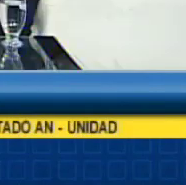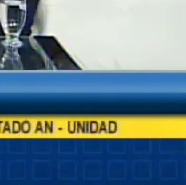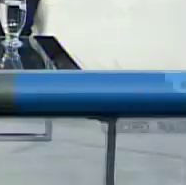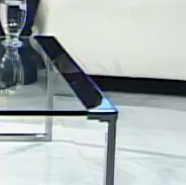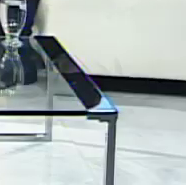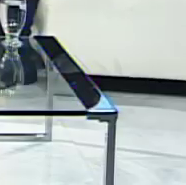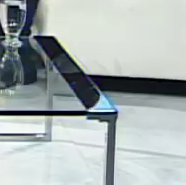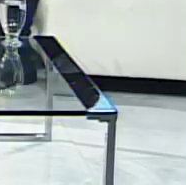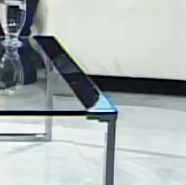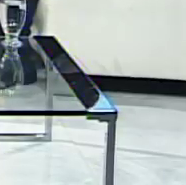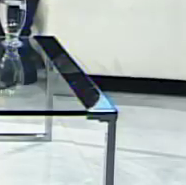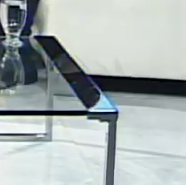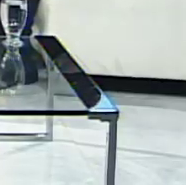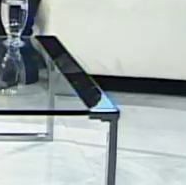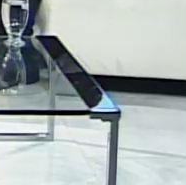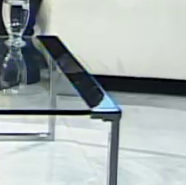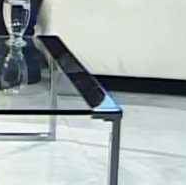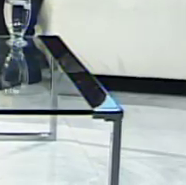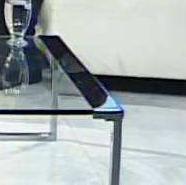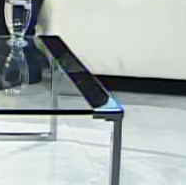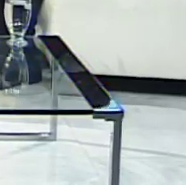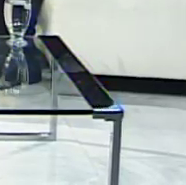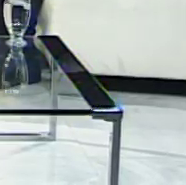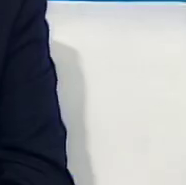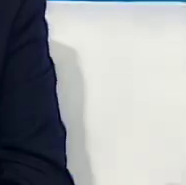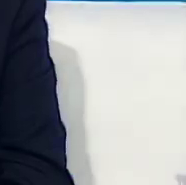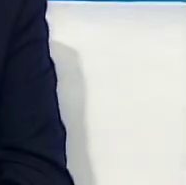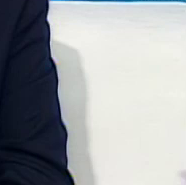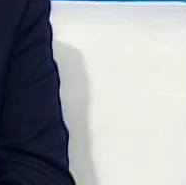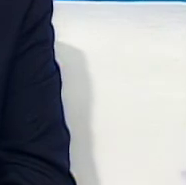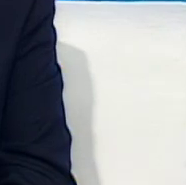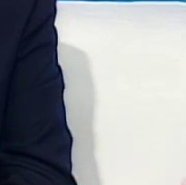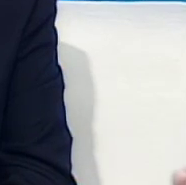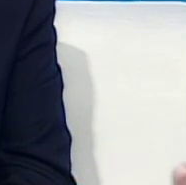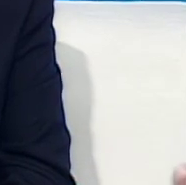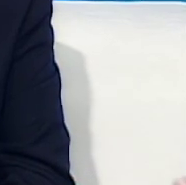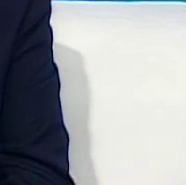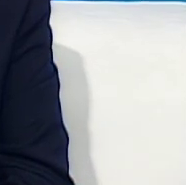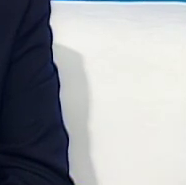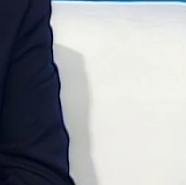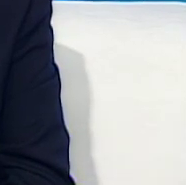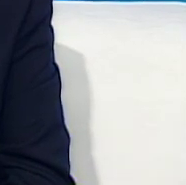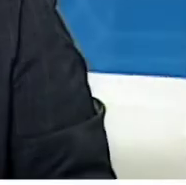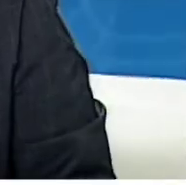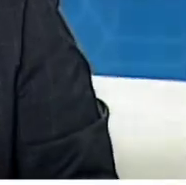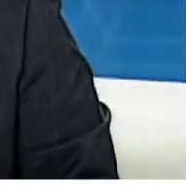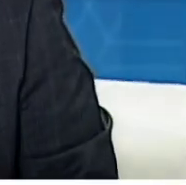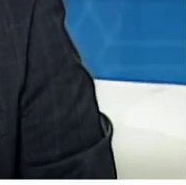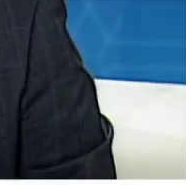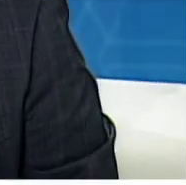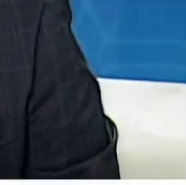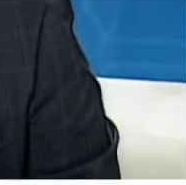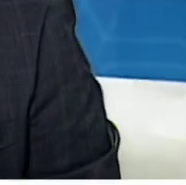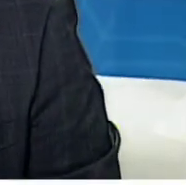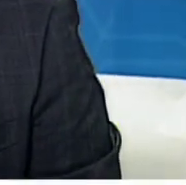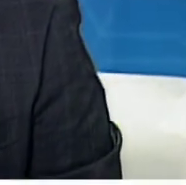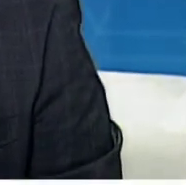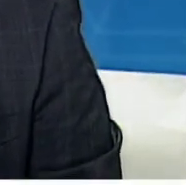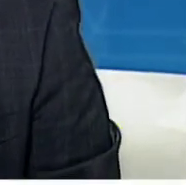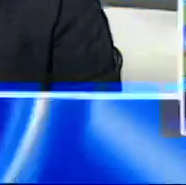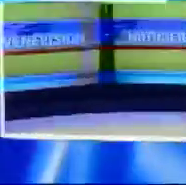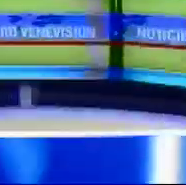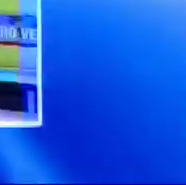por Gracias por esta visita. Gracias, Eduardo. Éxito. Julio Borges, Coordinador Nacional de Primero Justicia, diputado de la Asamblea Nacional por la Unidad. Me